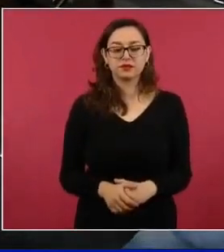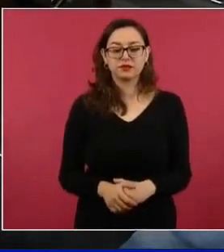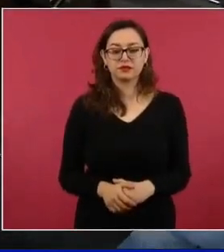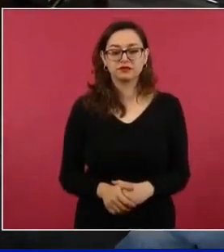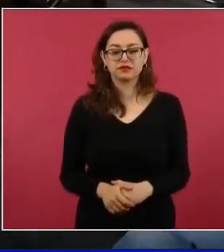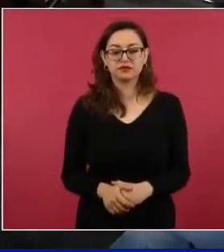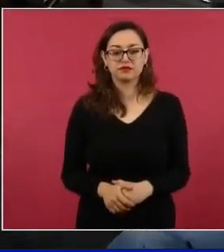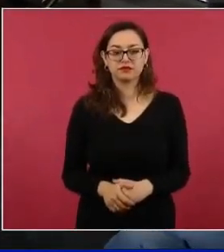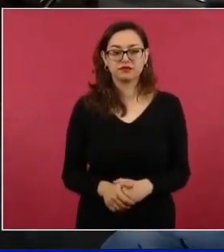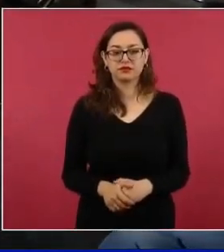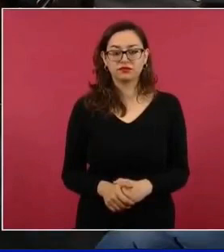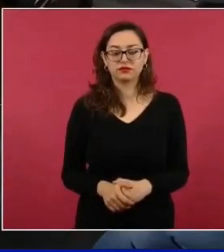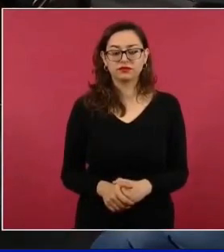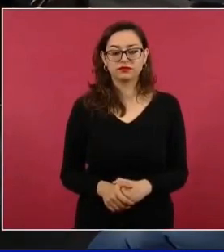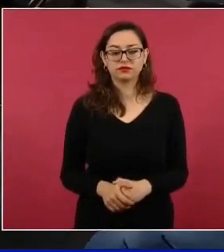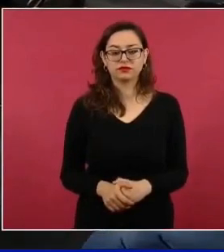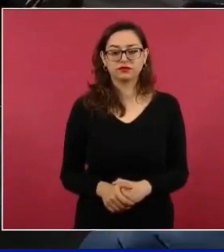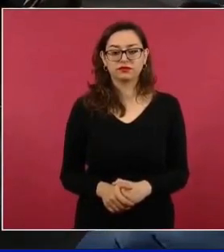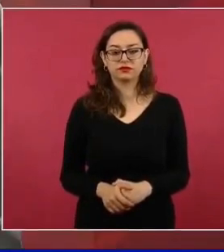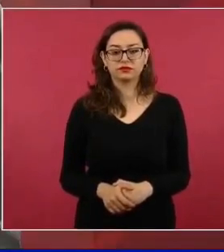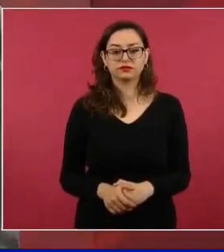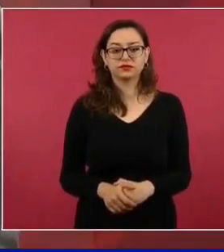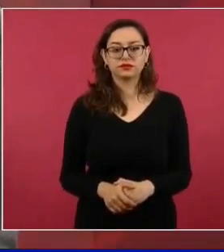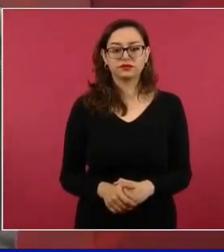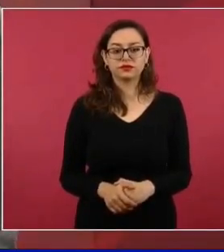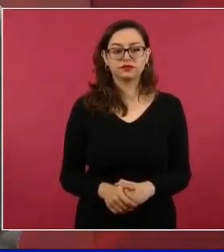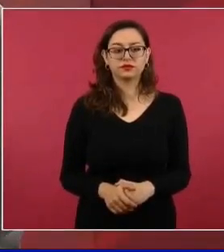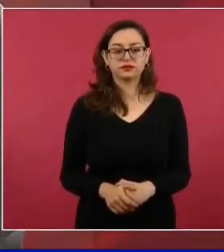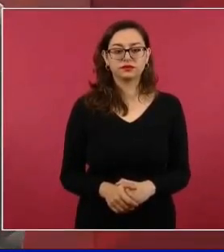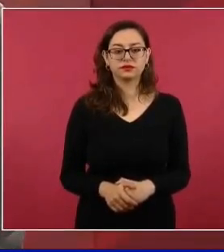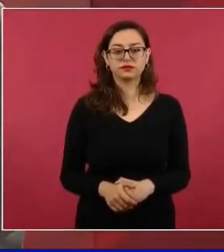Eran concesiones que se daban